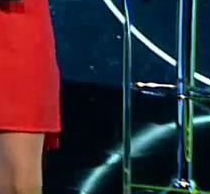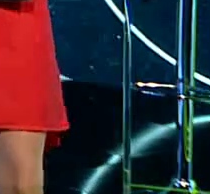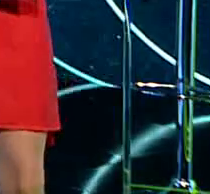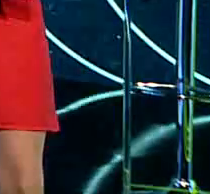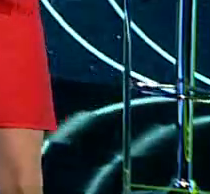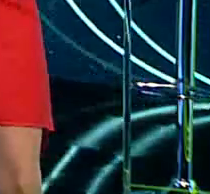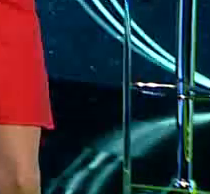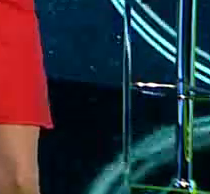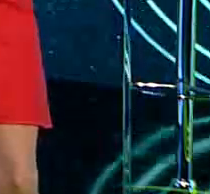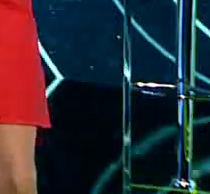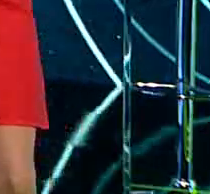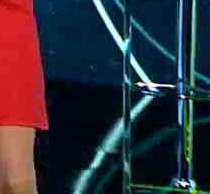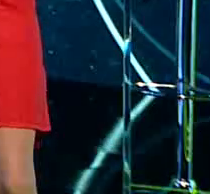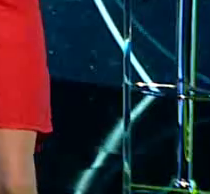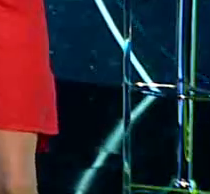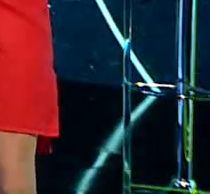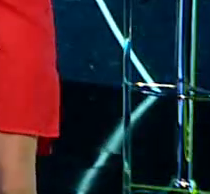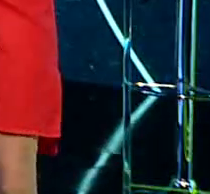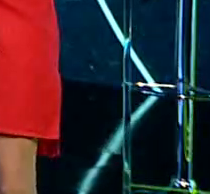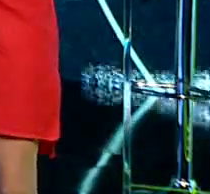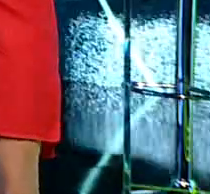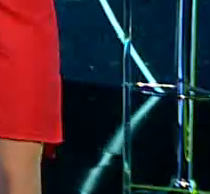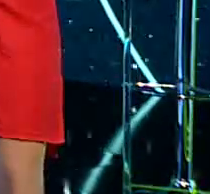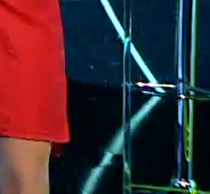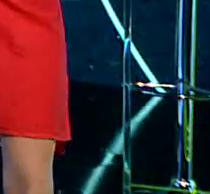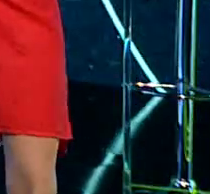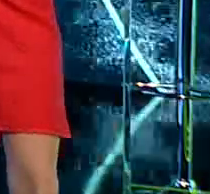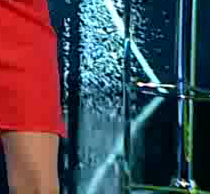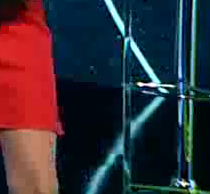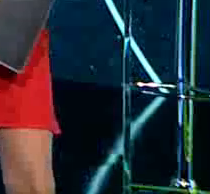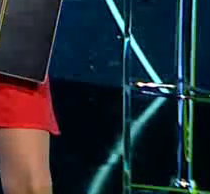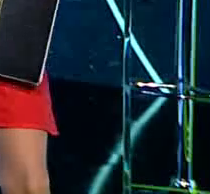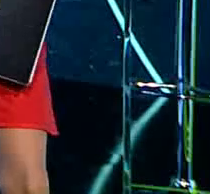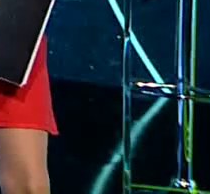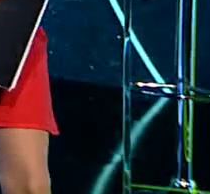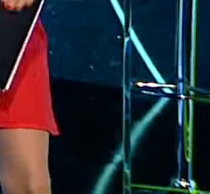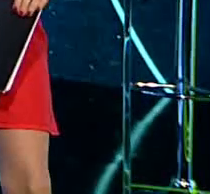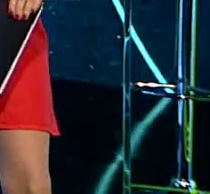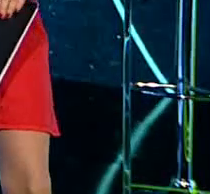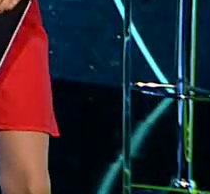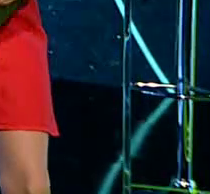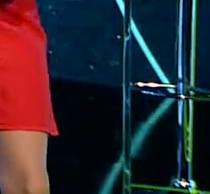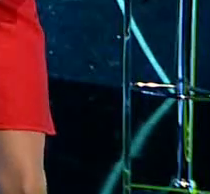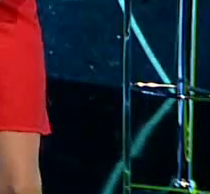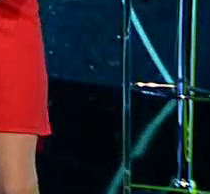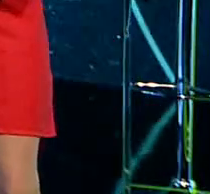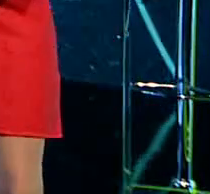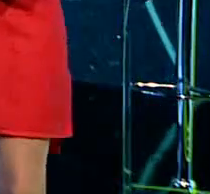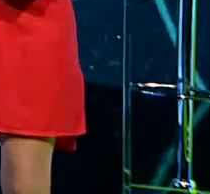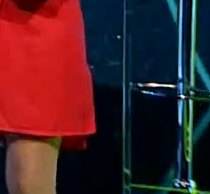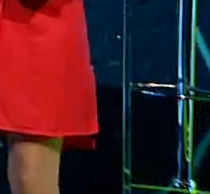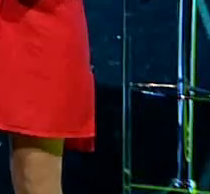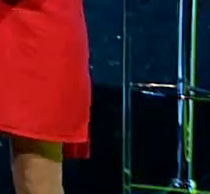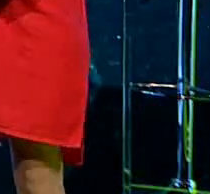el primer país del mundo en legalizar, mediante una ley, la producción de marihuana, tanto para uso recreativo,